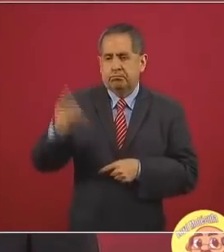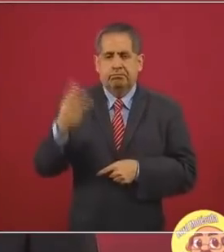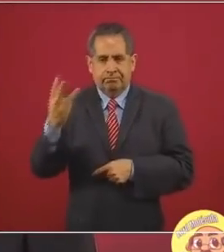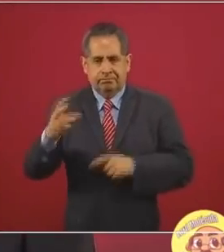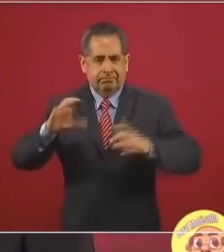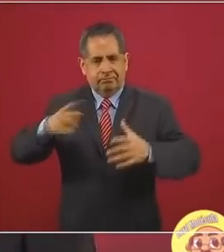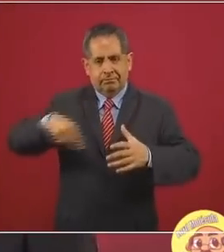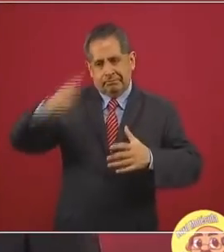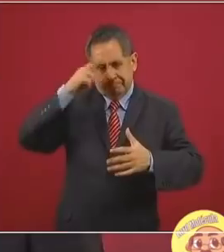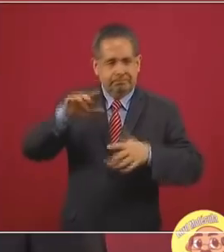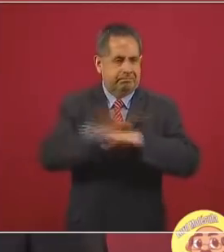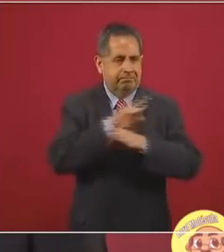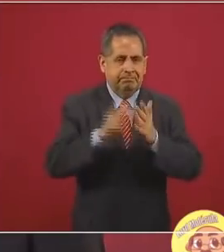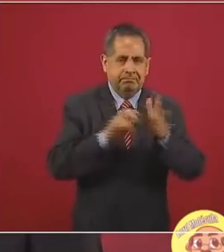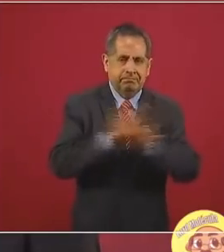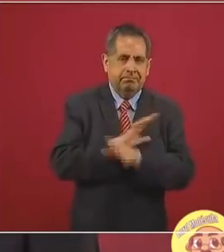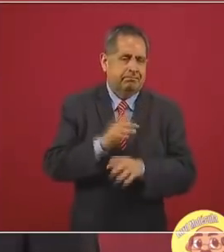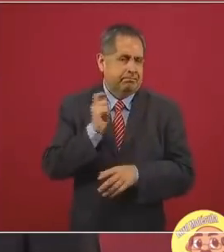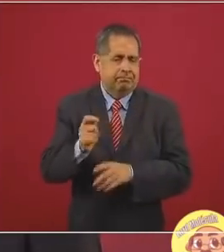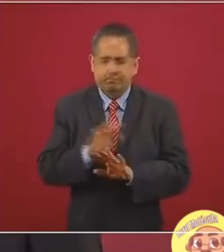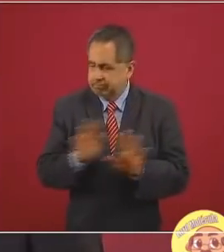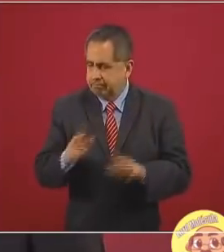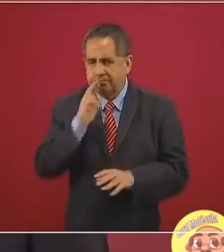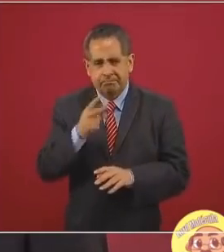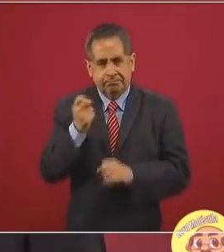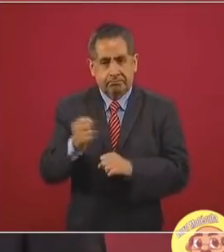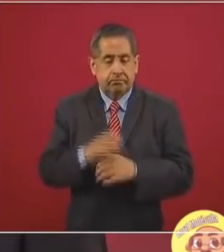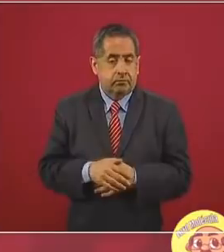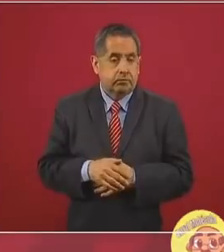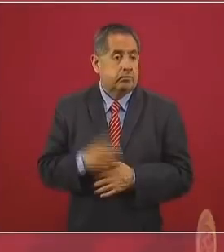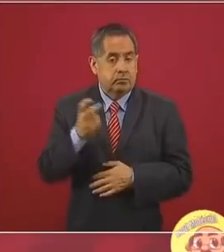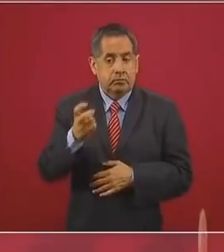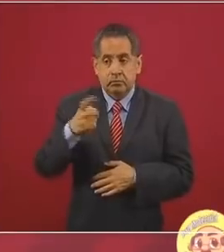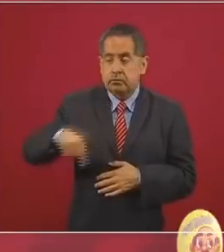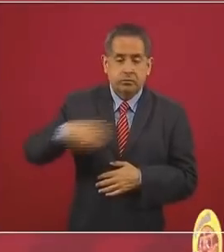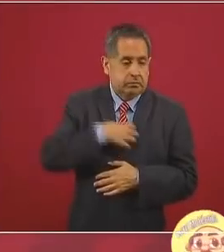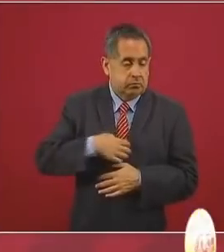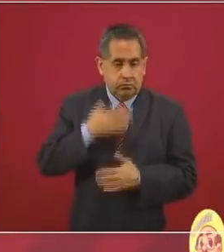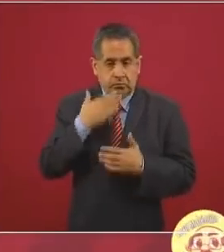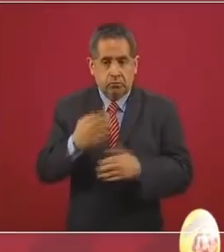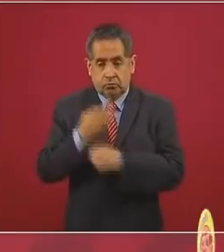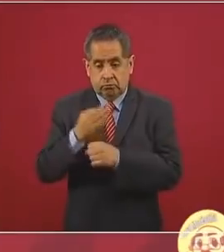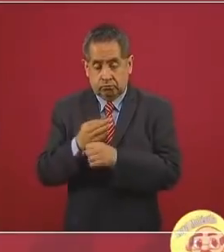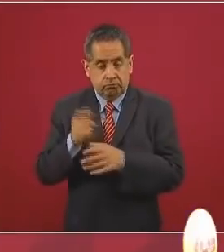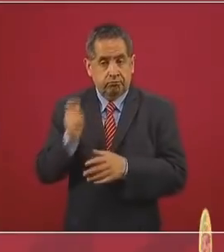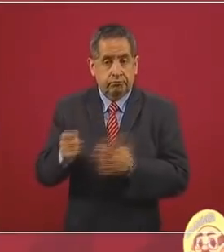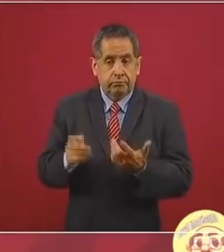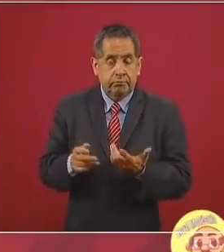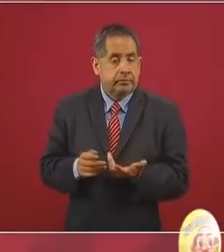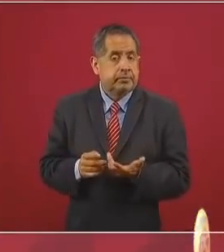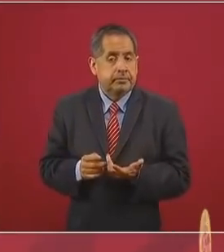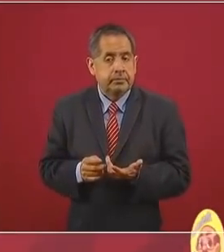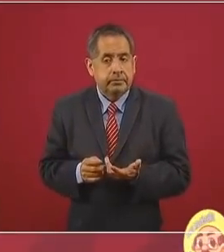del Congreso para hacer un cambio. Por eso estoy muy contento que se logró